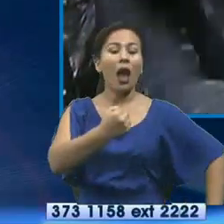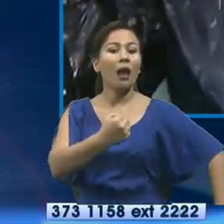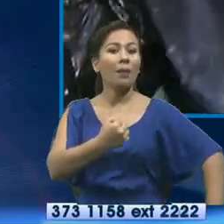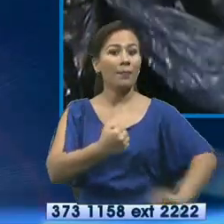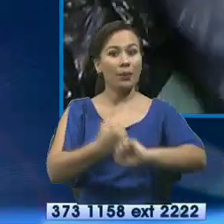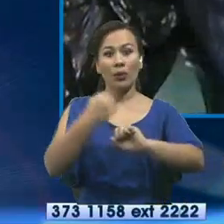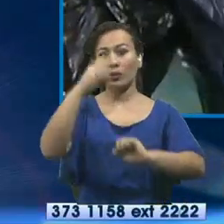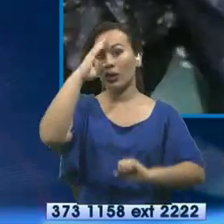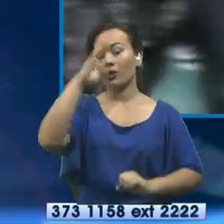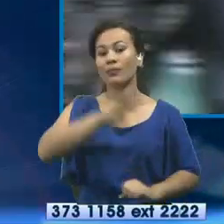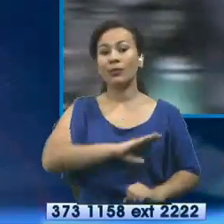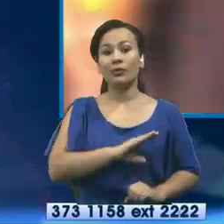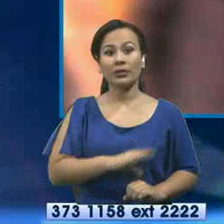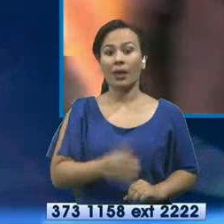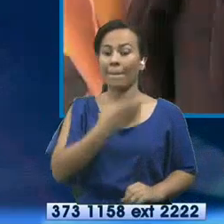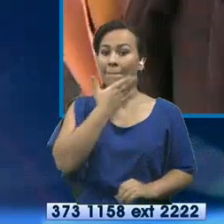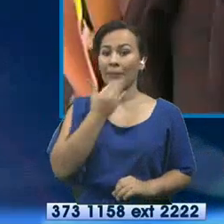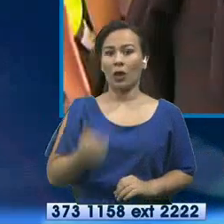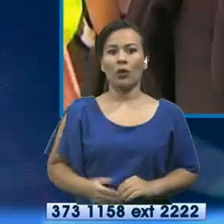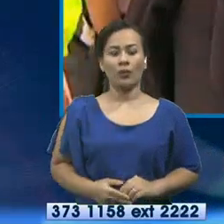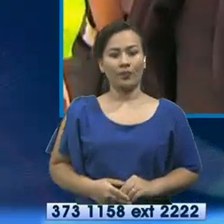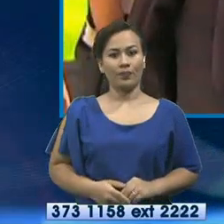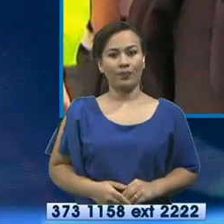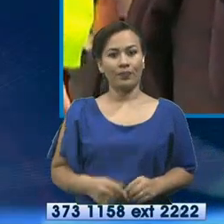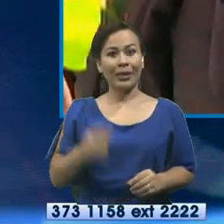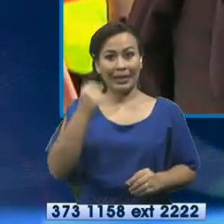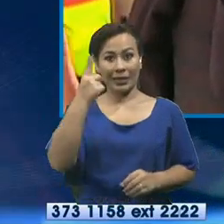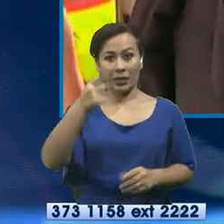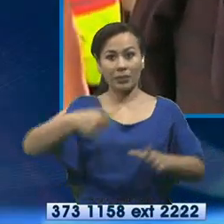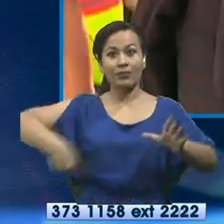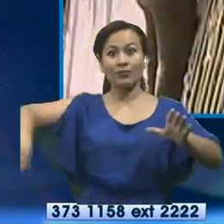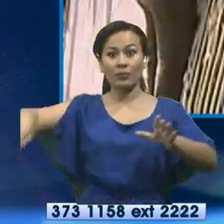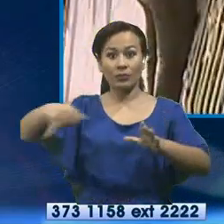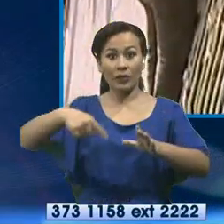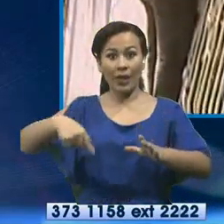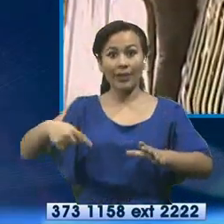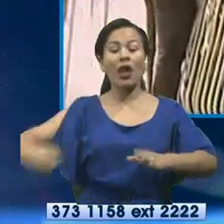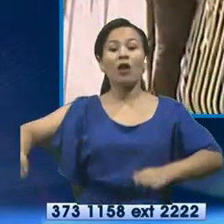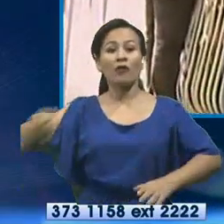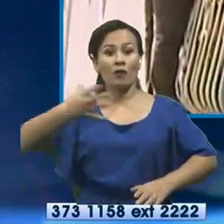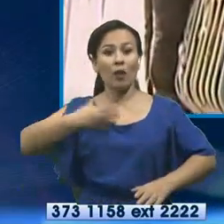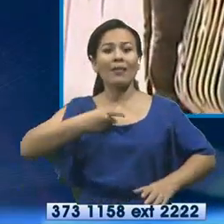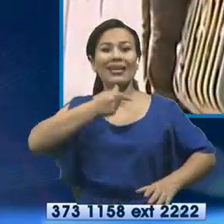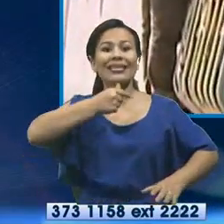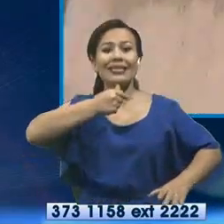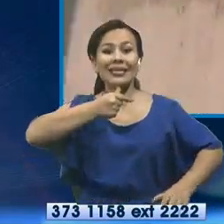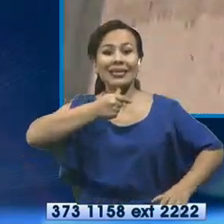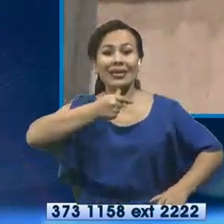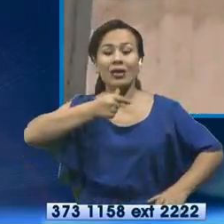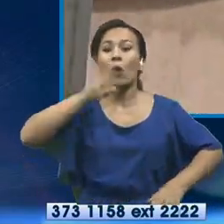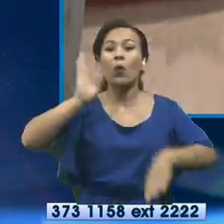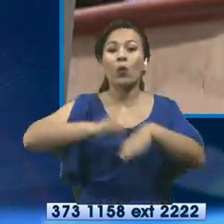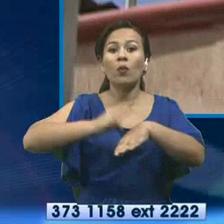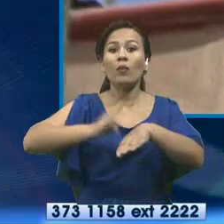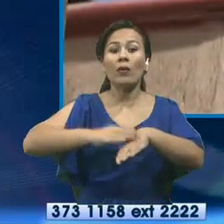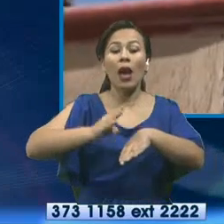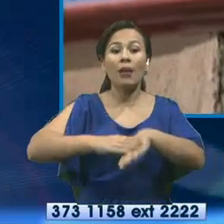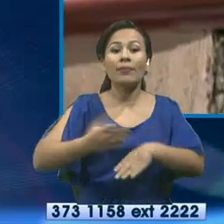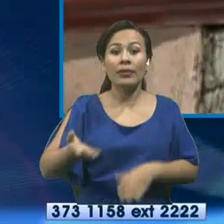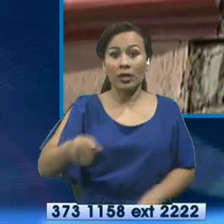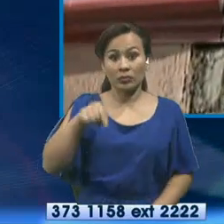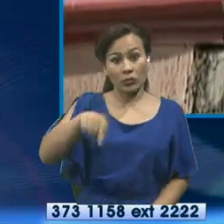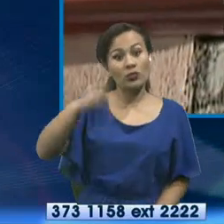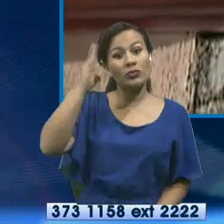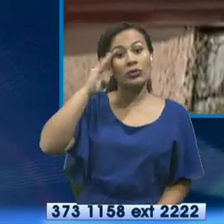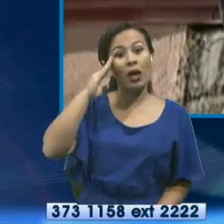Y dicen que cojan a los verdaderos. Entonces, ustedes tienen obligación de decir cuáles son los verdaderos, pues. Si reclaman que cojan a los